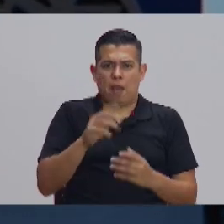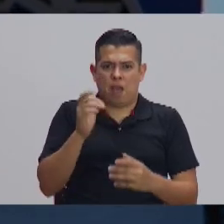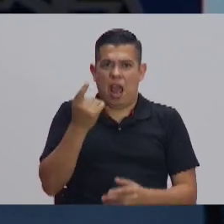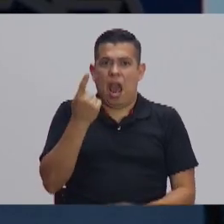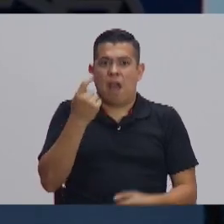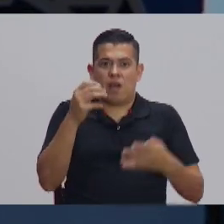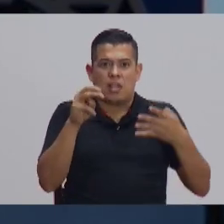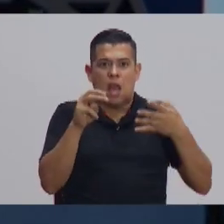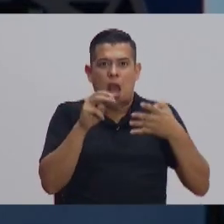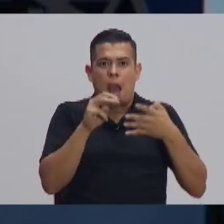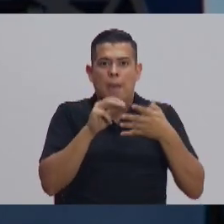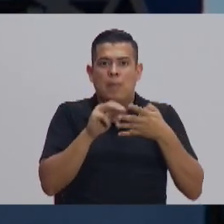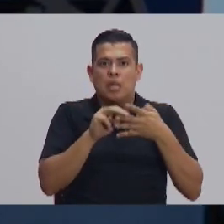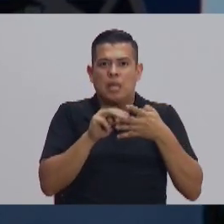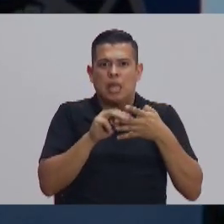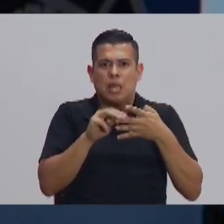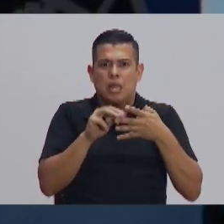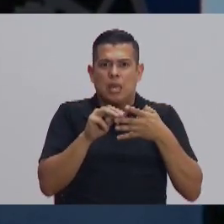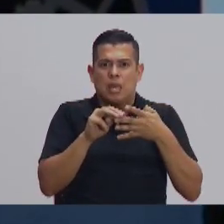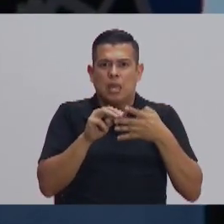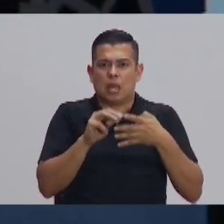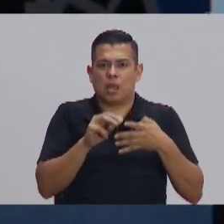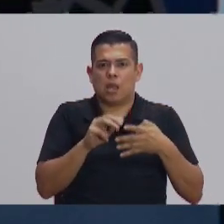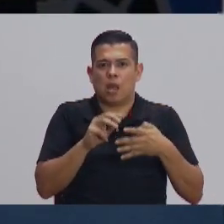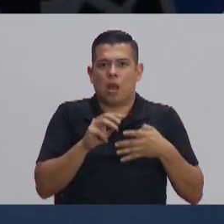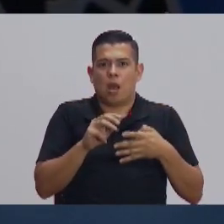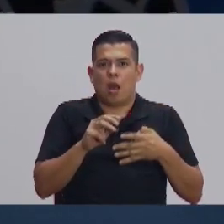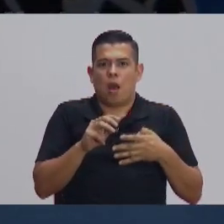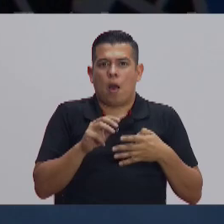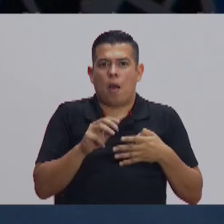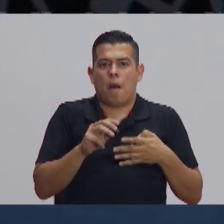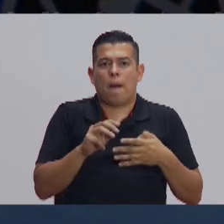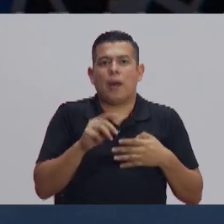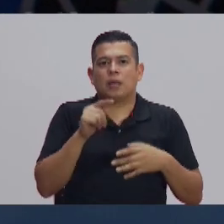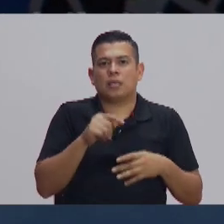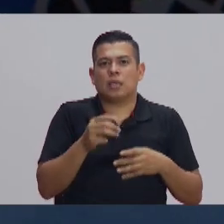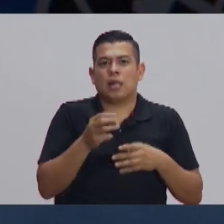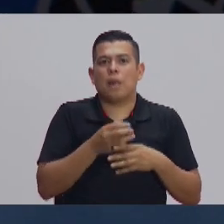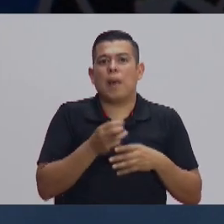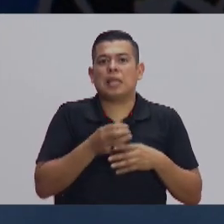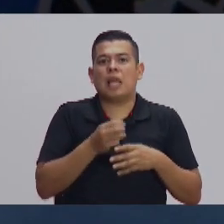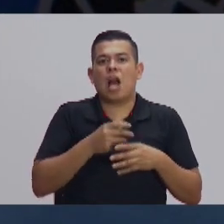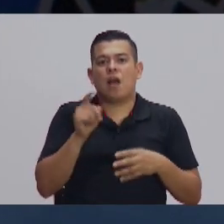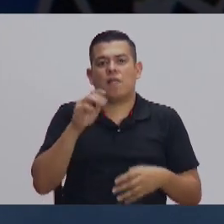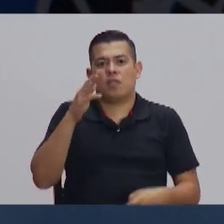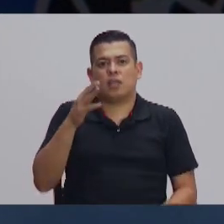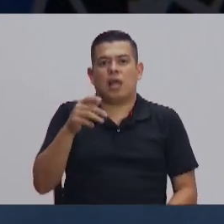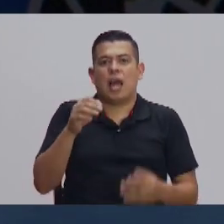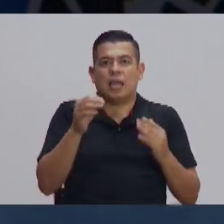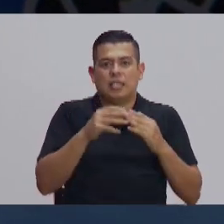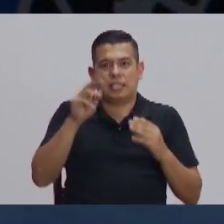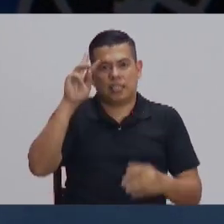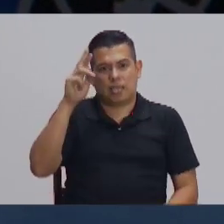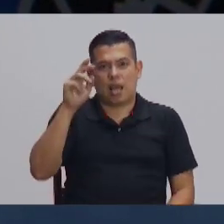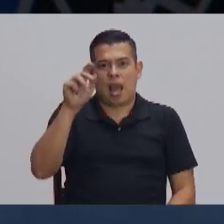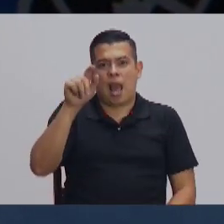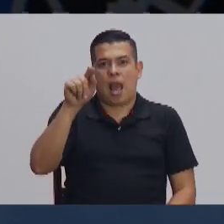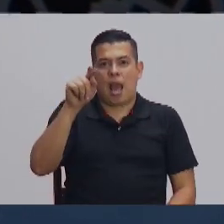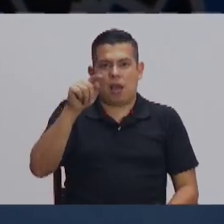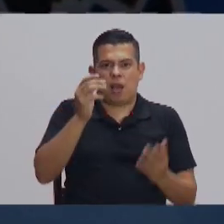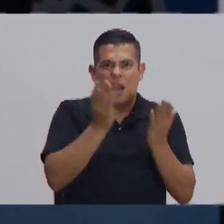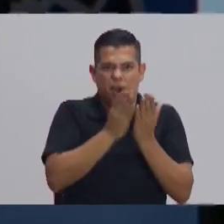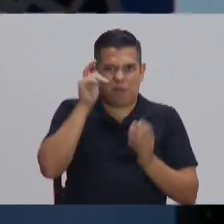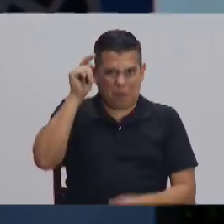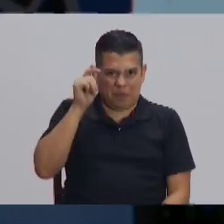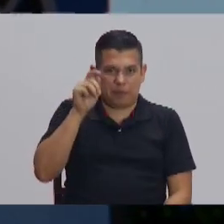teológicamente hablando esto se conoce como una teofanía y que se